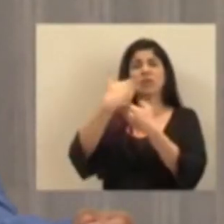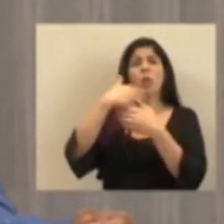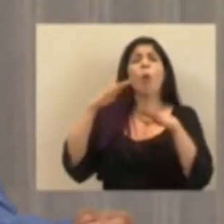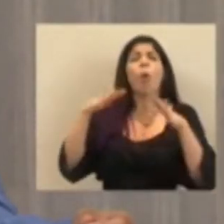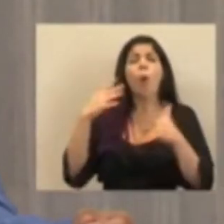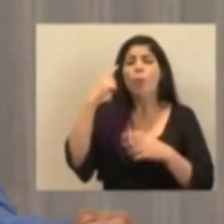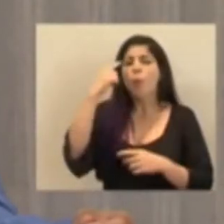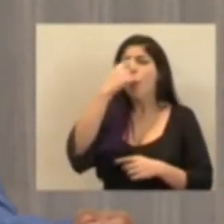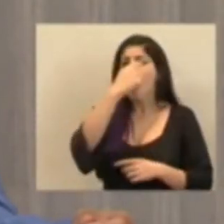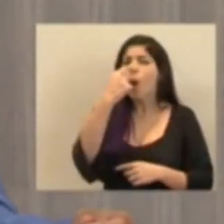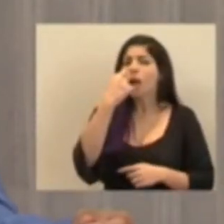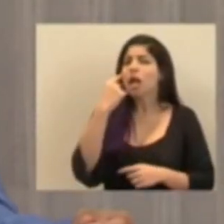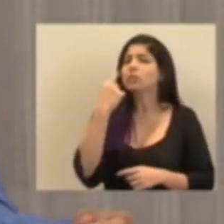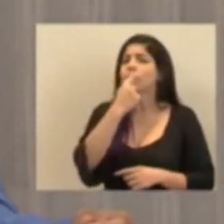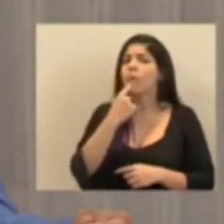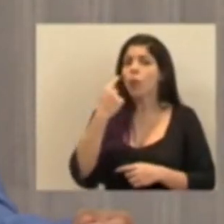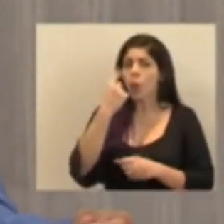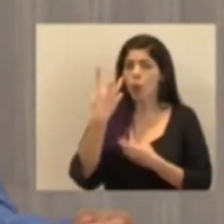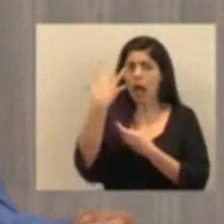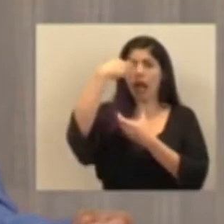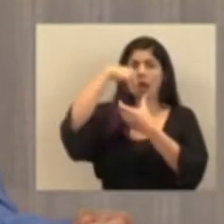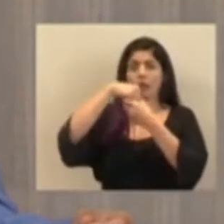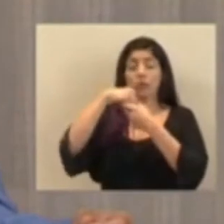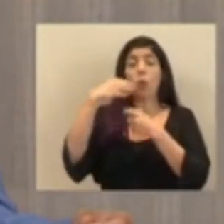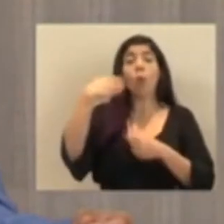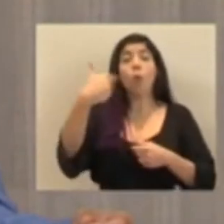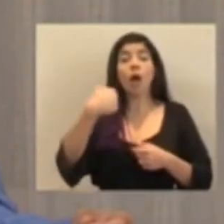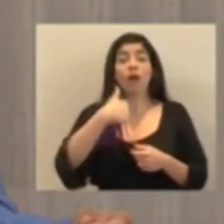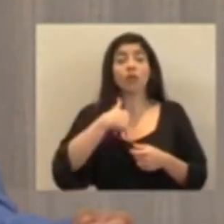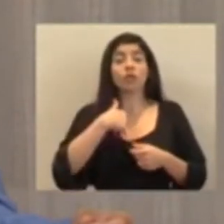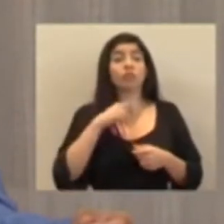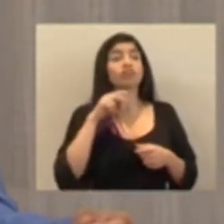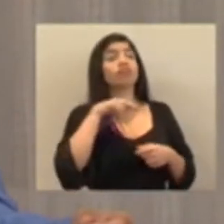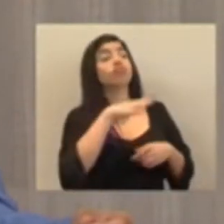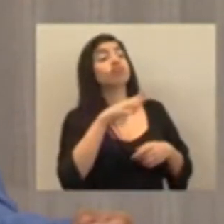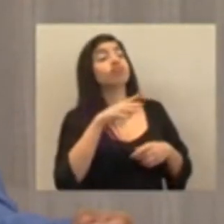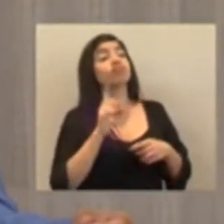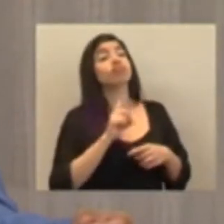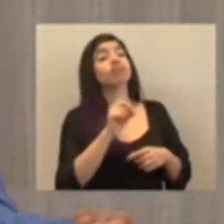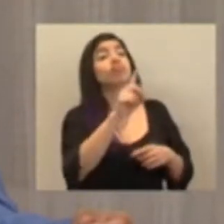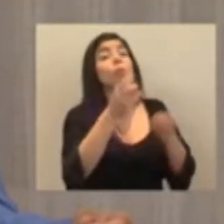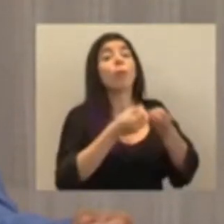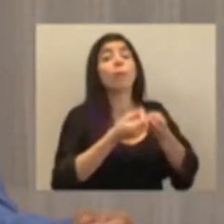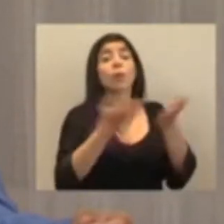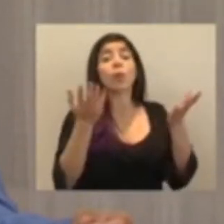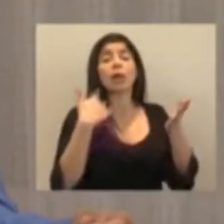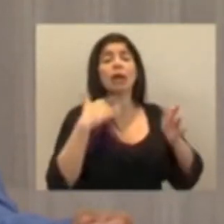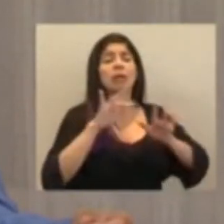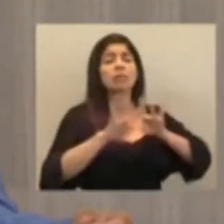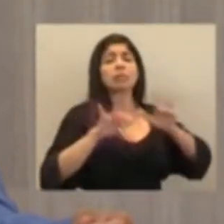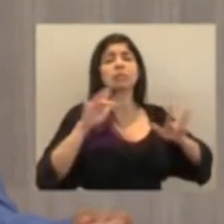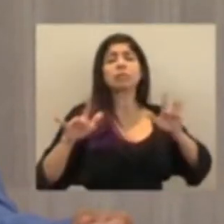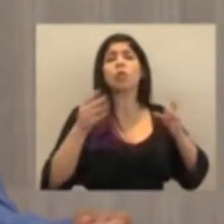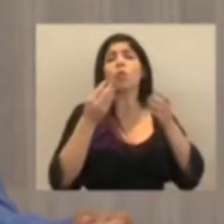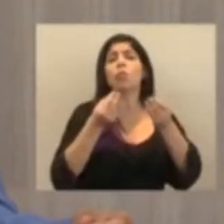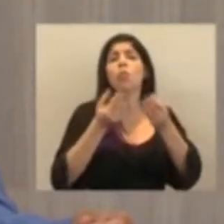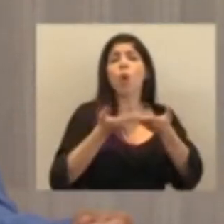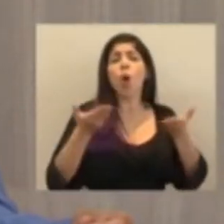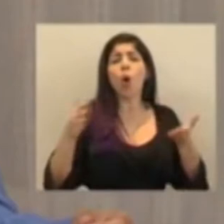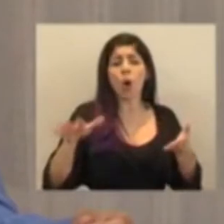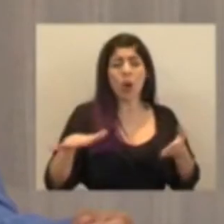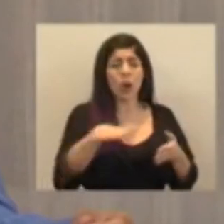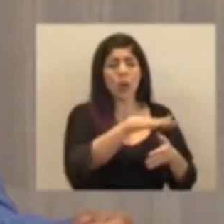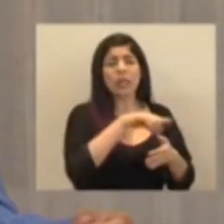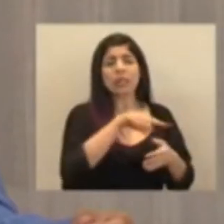nariz y por boca y que cuando estamos en un lugar público tocamos muchos objetos que pueden estar